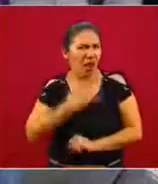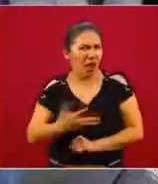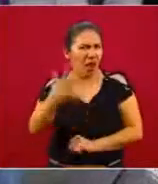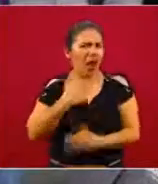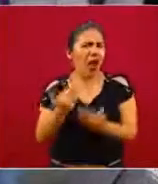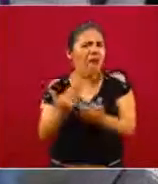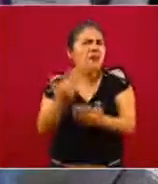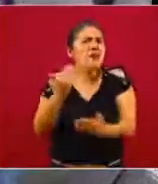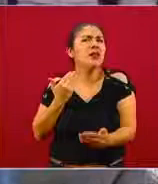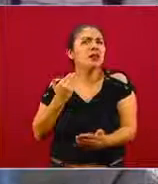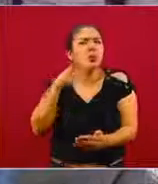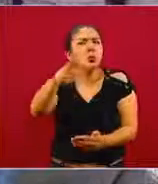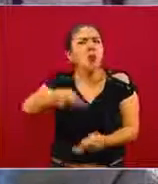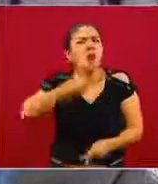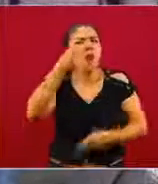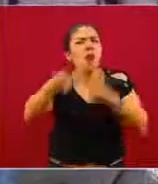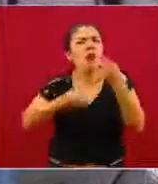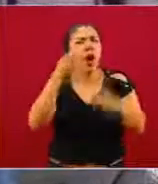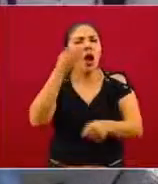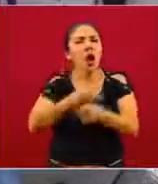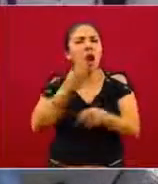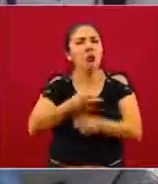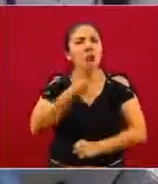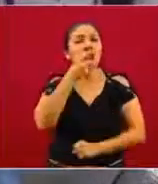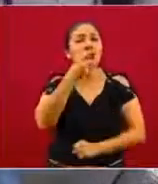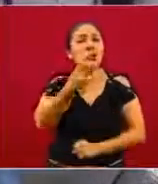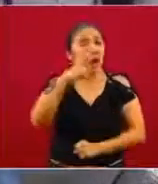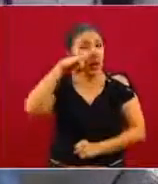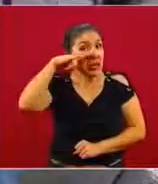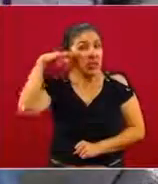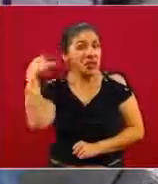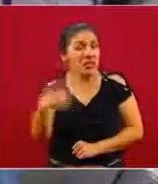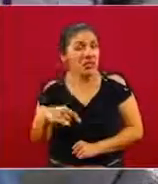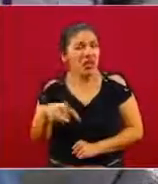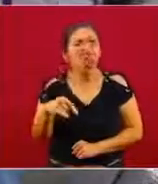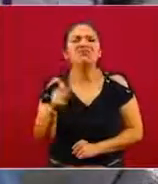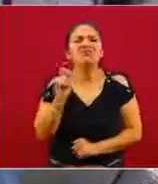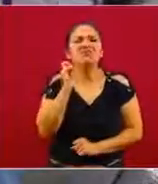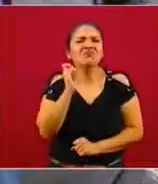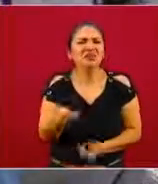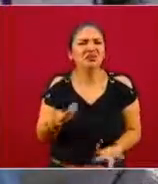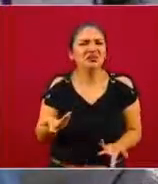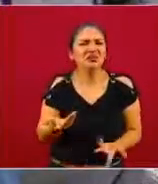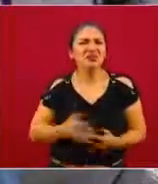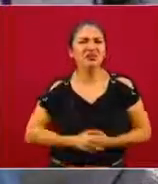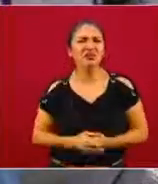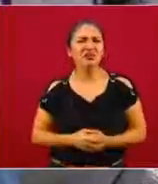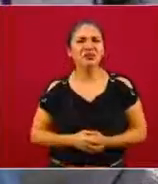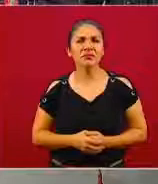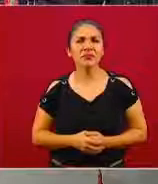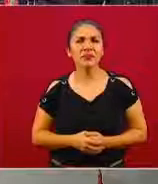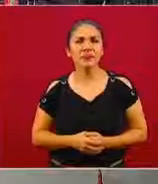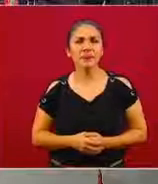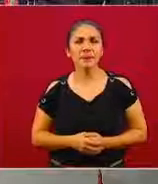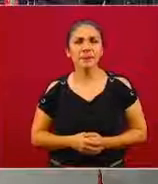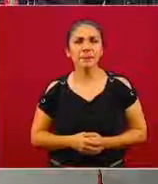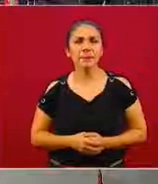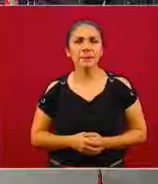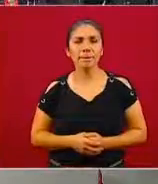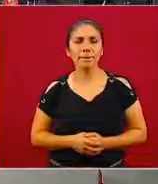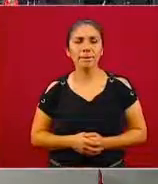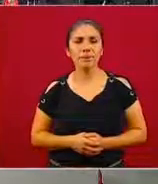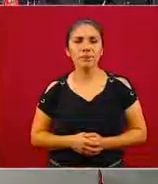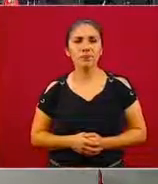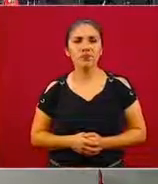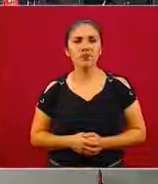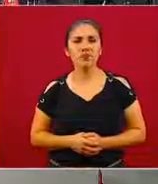¿A All of qué these se refieren circumstances exactamente cuando hablan de esta existed before. invisibilidad So what do you en la mean pandemia exactly de when los you're niños? talking about Gracias. the invisibility of Querido children?